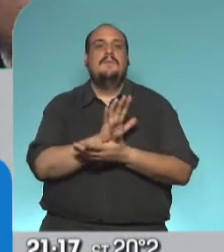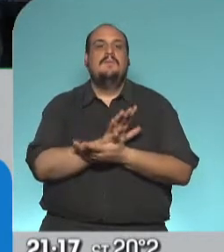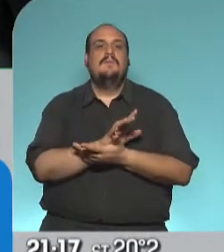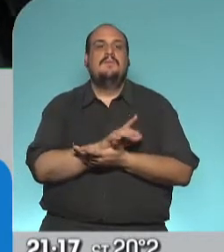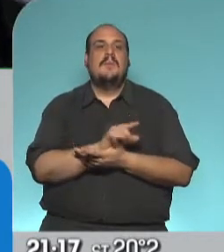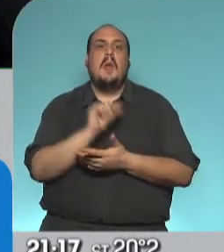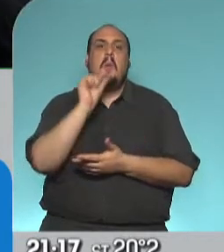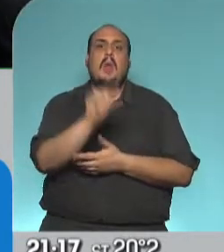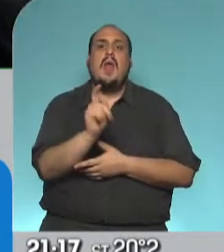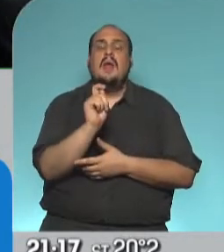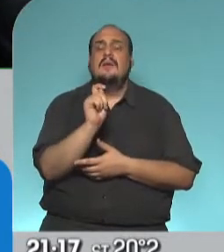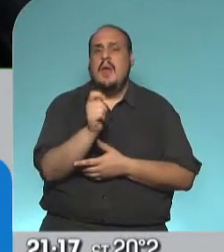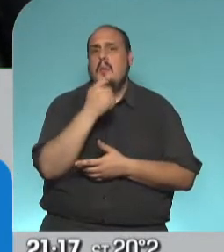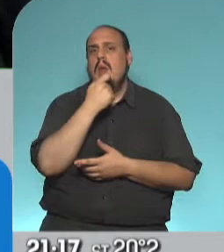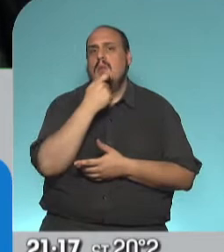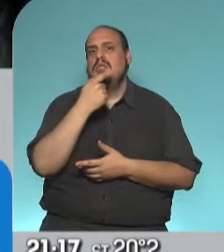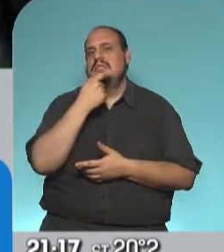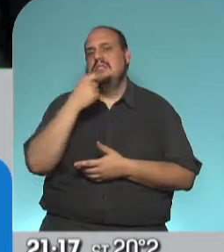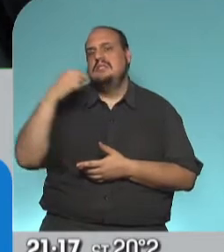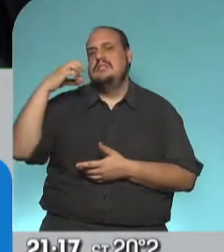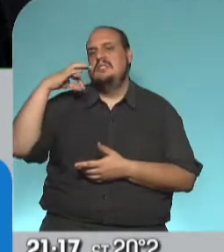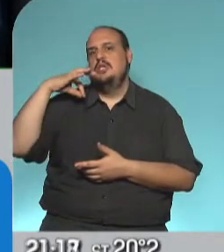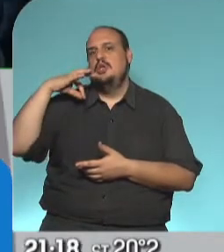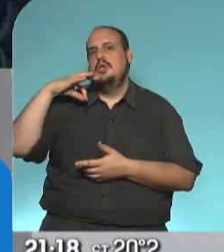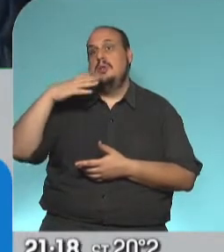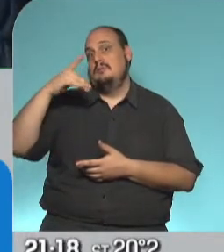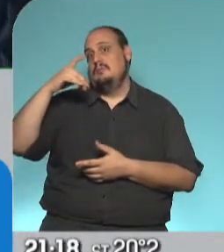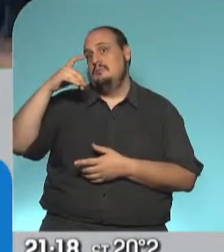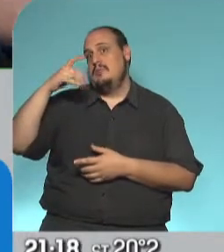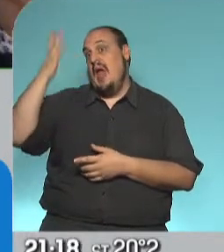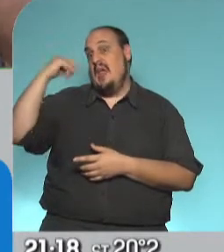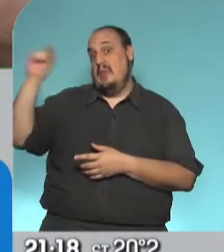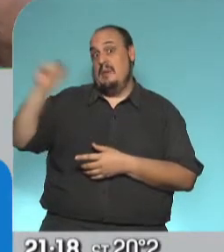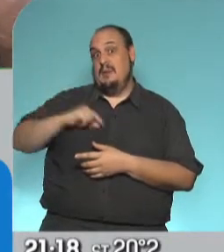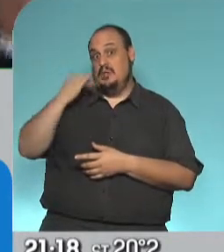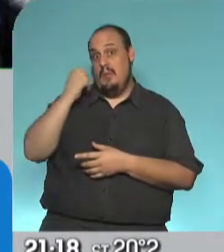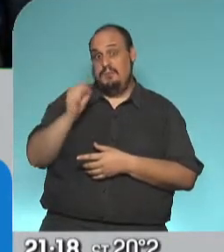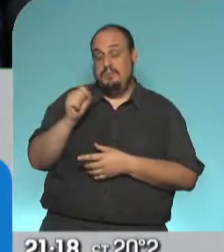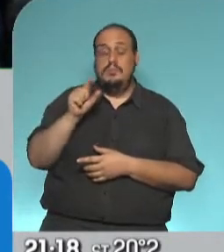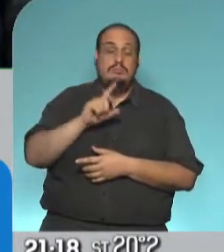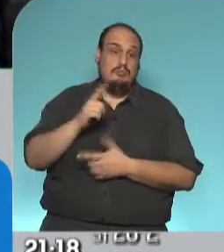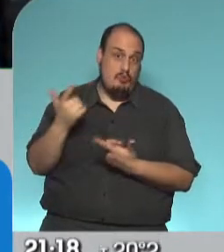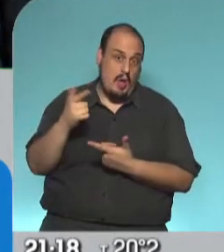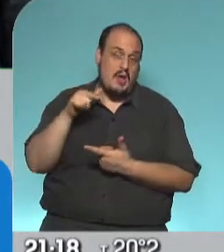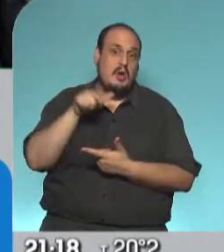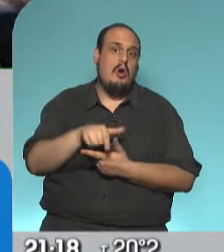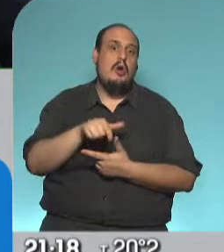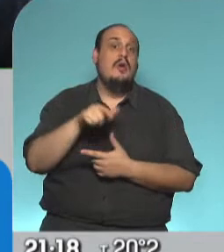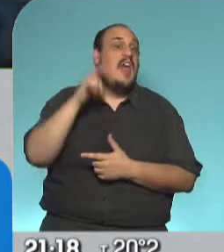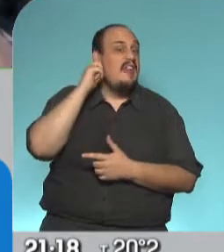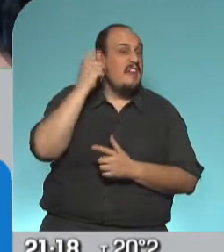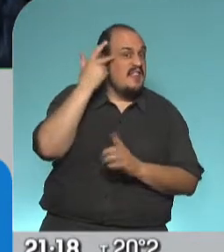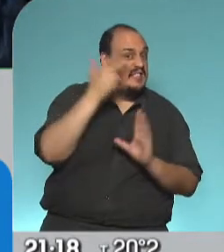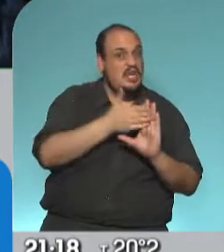en su pago como si ha tomado un crédito anterior, y pueden tomarlo personas que tengan de 18 años